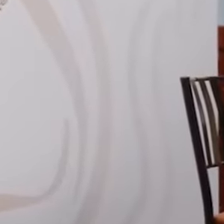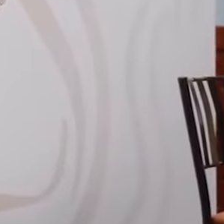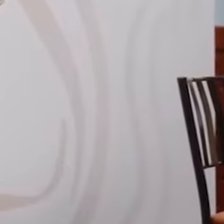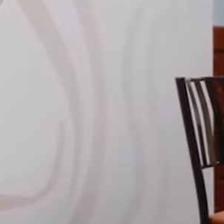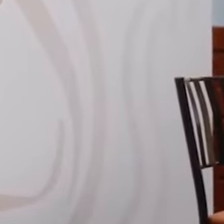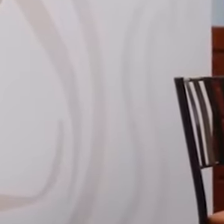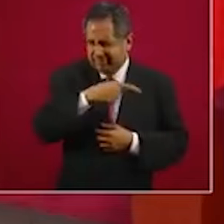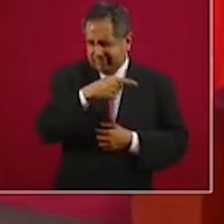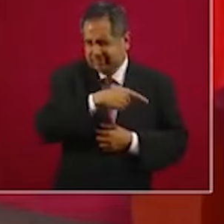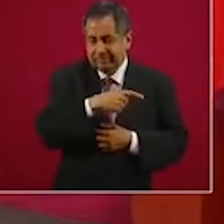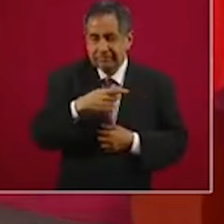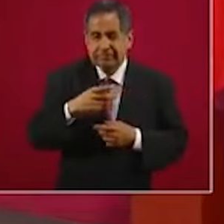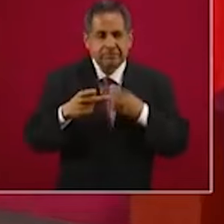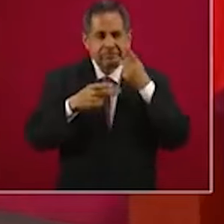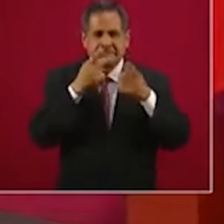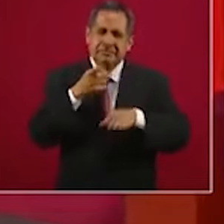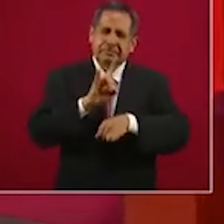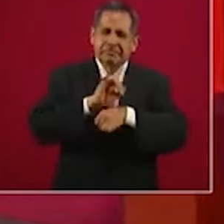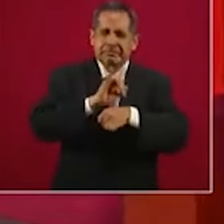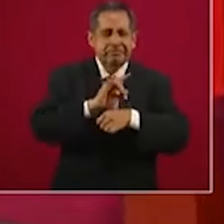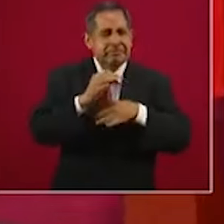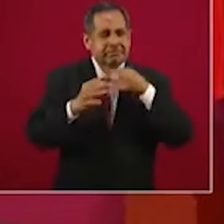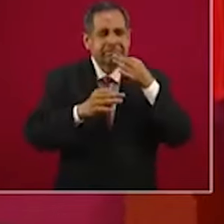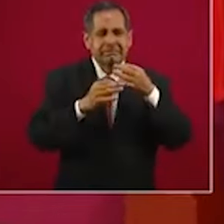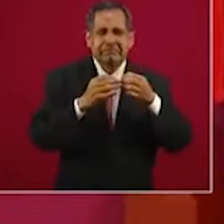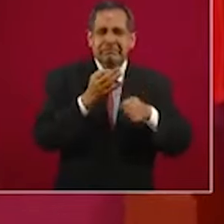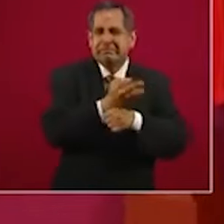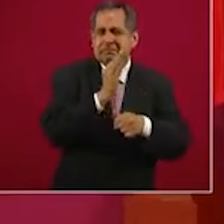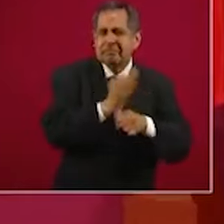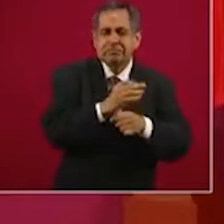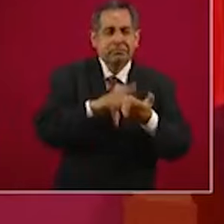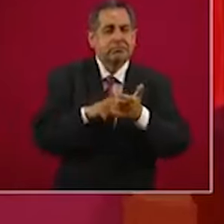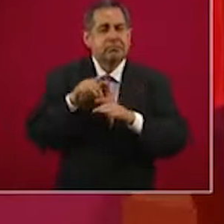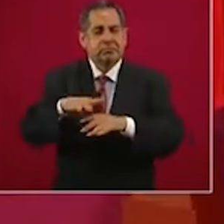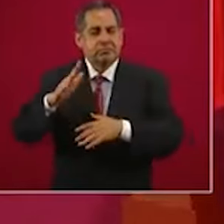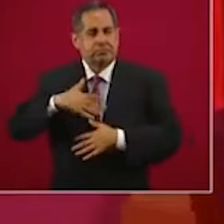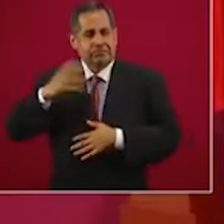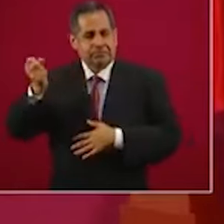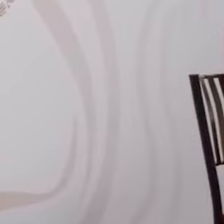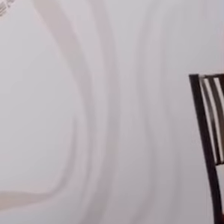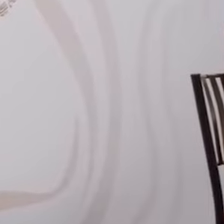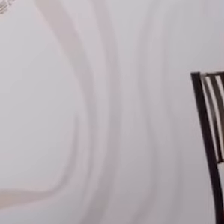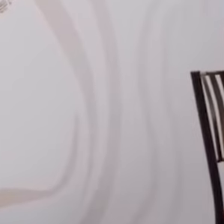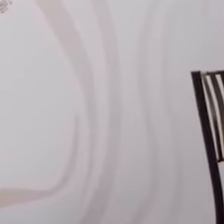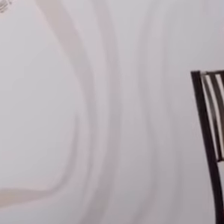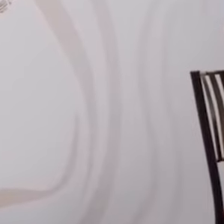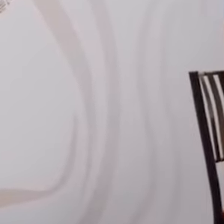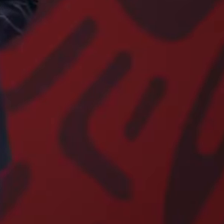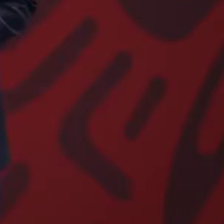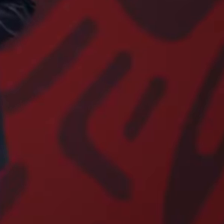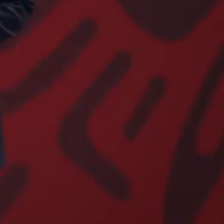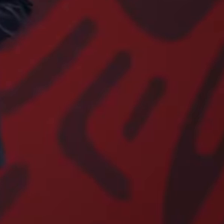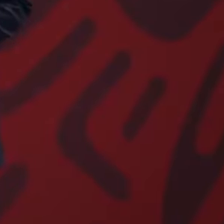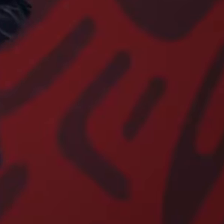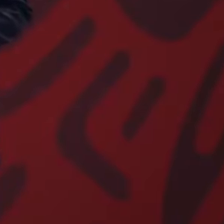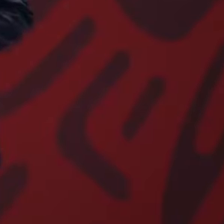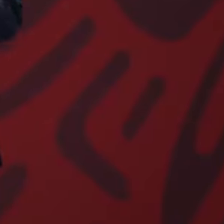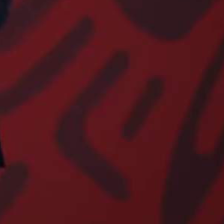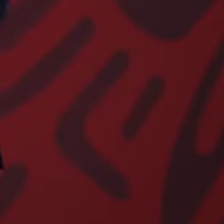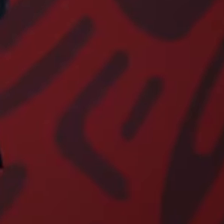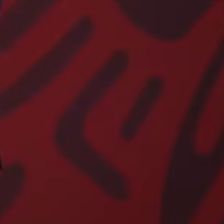actual administración, el presidente Andrés Manuel López Obrador insistió que quienes reciben recursos para criticar a su gobierno